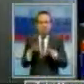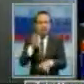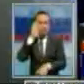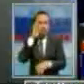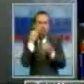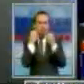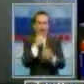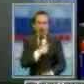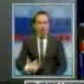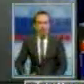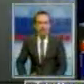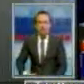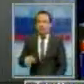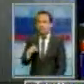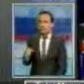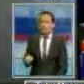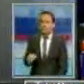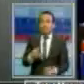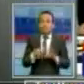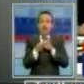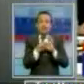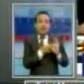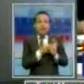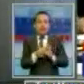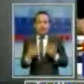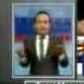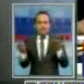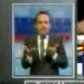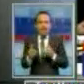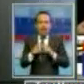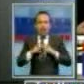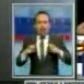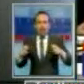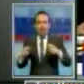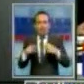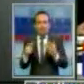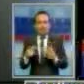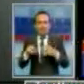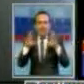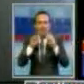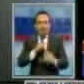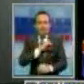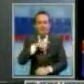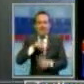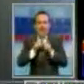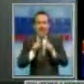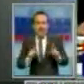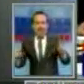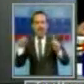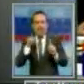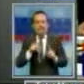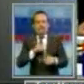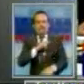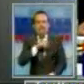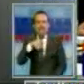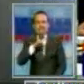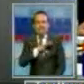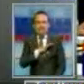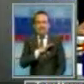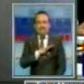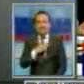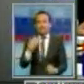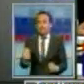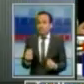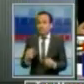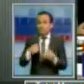Bachelet haga un buen gobierno. Felipe Herboe, Pablo Zalaquet, Antonio Horvat, muchas gracias por habernos acompañado esta noche. Gracias. En la larga transmisión de las elecciones de CNN Chile. Sí, en nombre